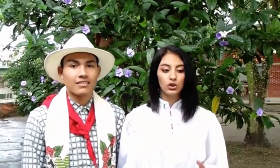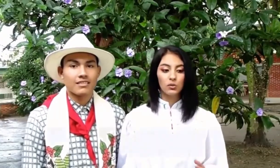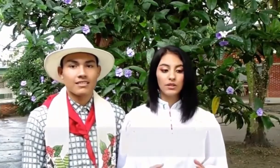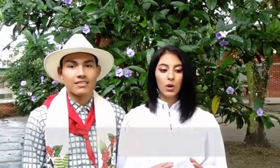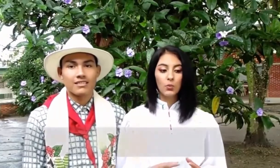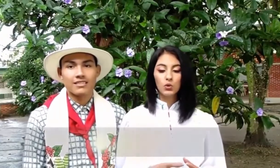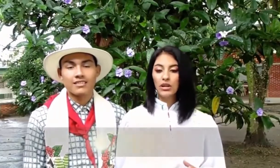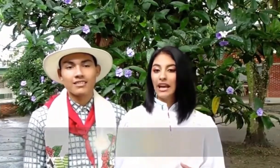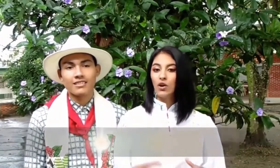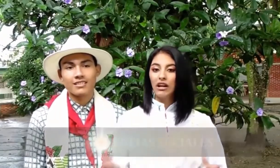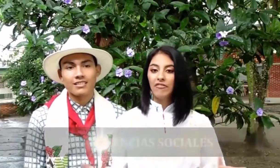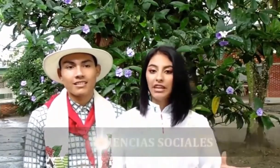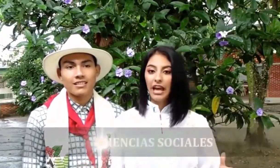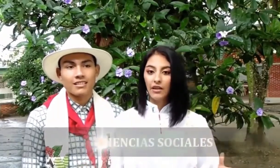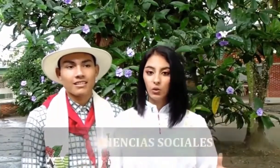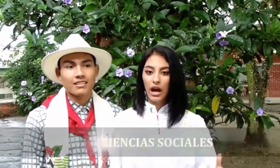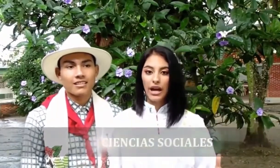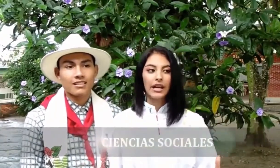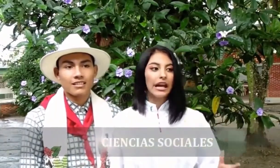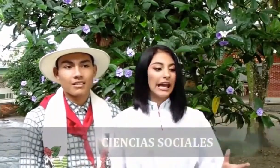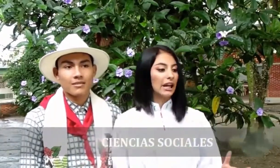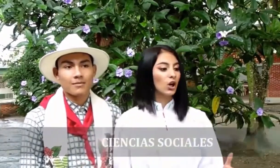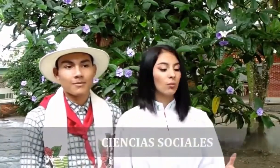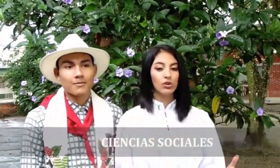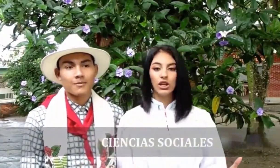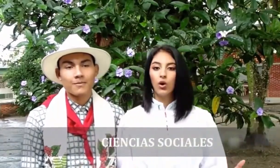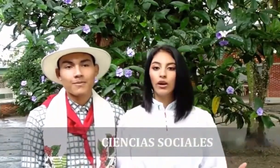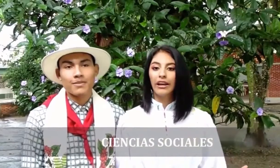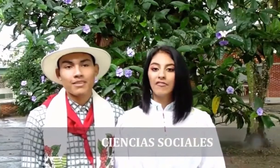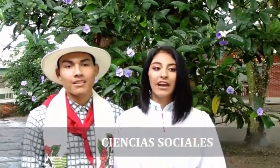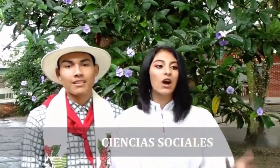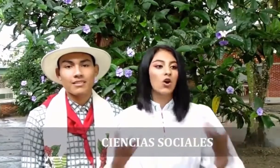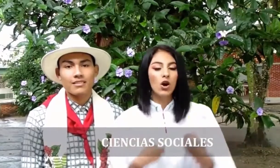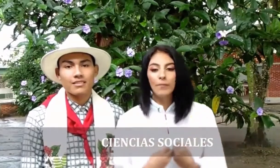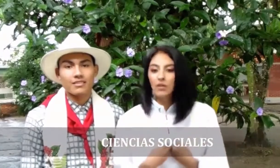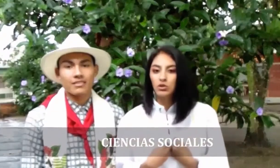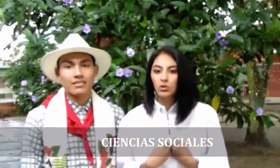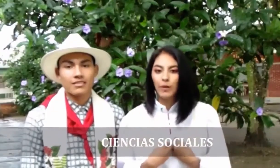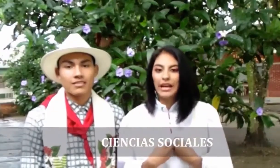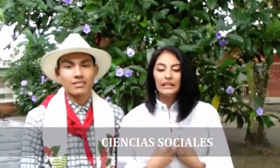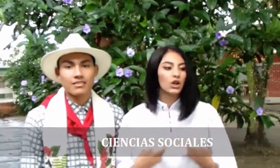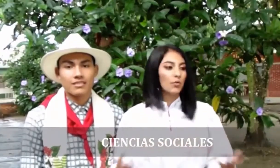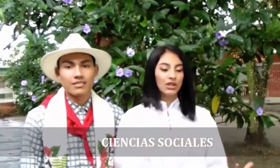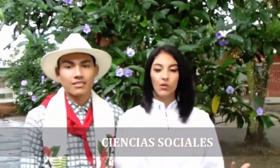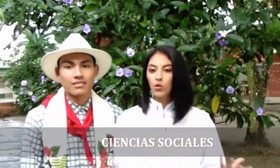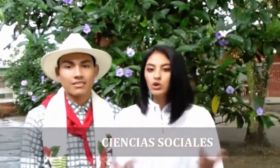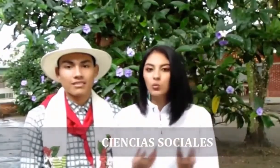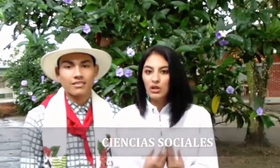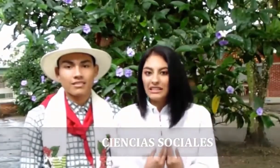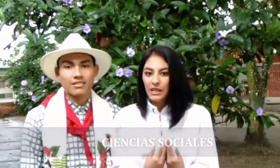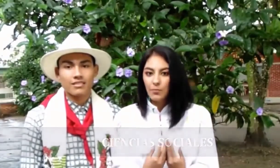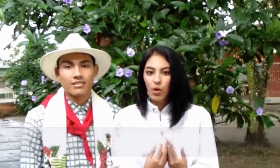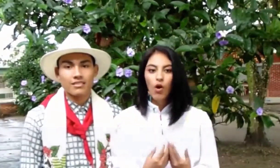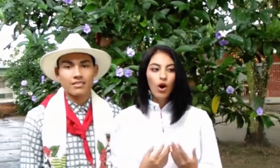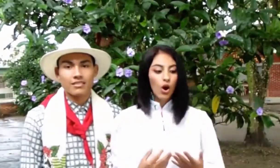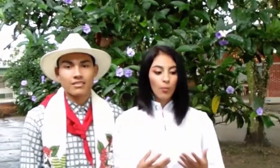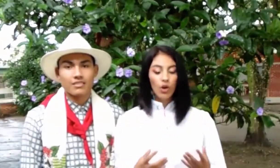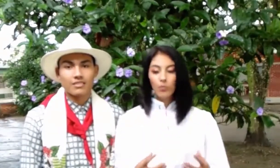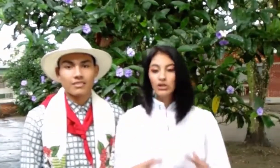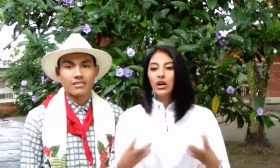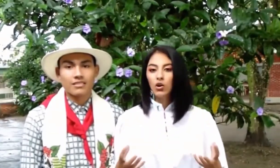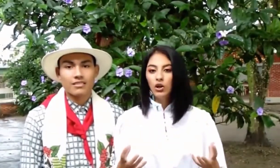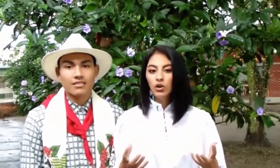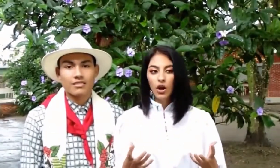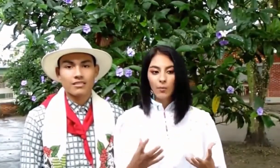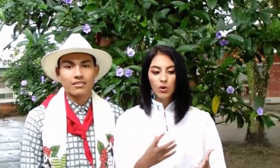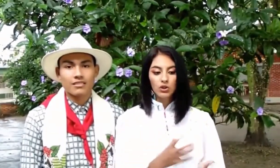sociales nosotros nos hemos basado mucho en la geografía del lugar, en cómo llegó el café a Colombia, a nuestro país, cómo llegó a nuestro municipio,